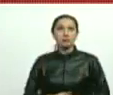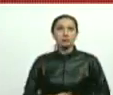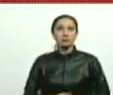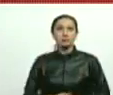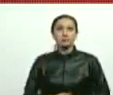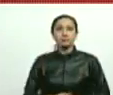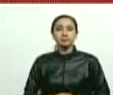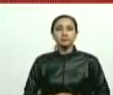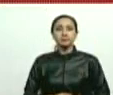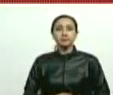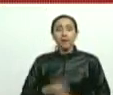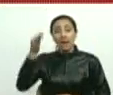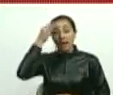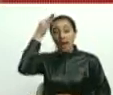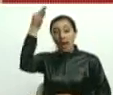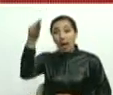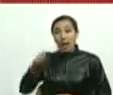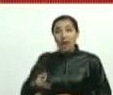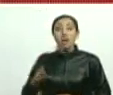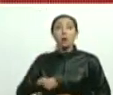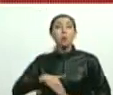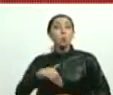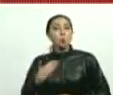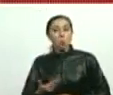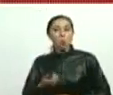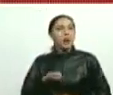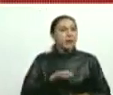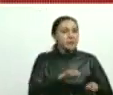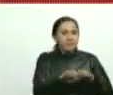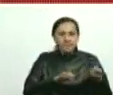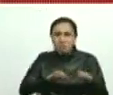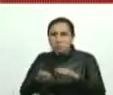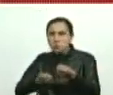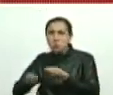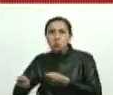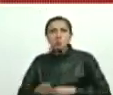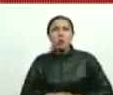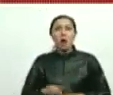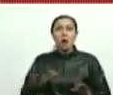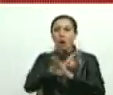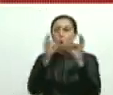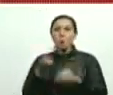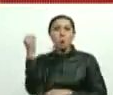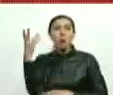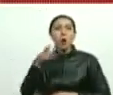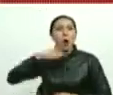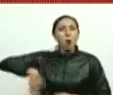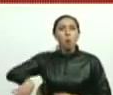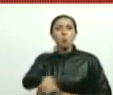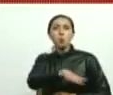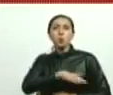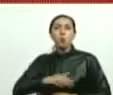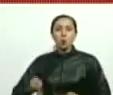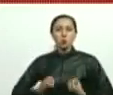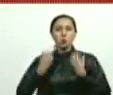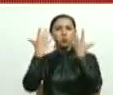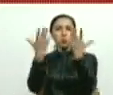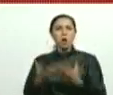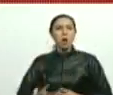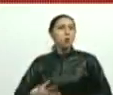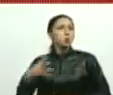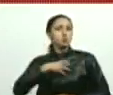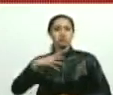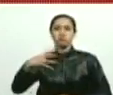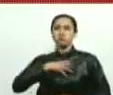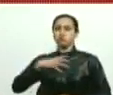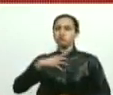y que creen que podían manipular la expresión de nuestro pueblo. En verdad no pudieron hacerlo, no pudieron